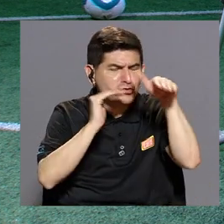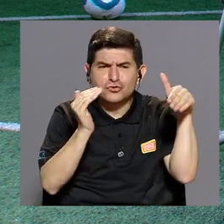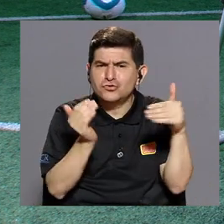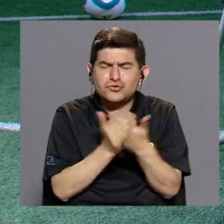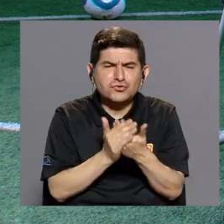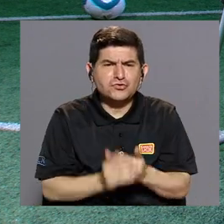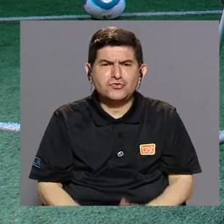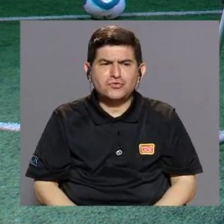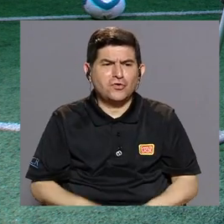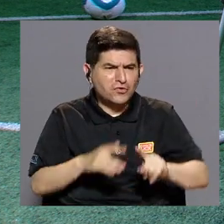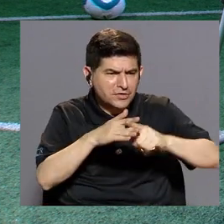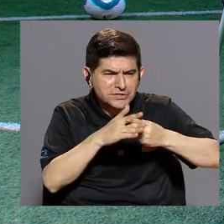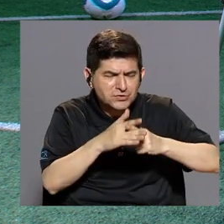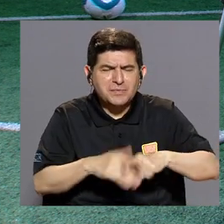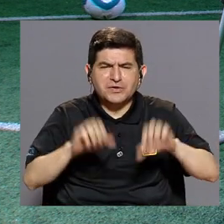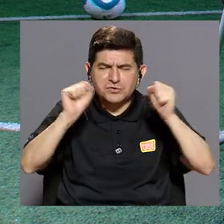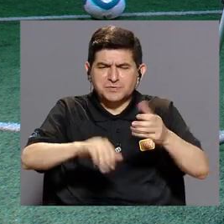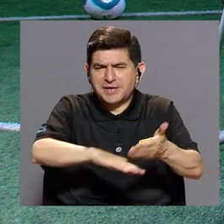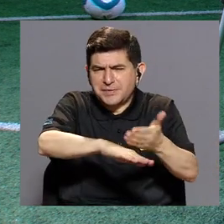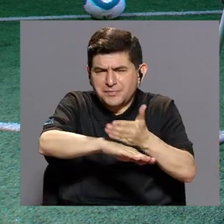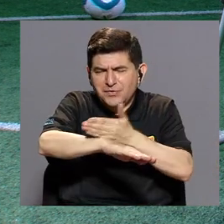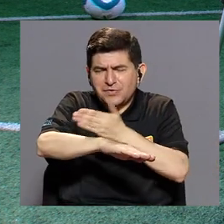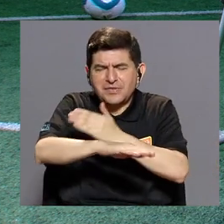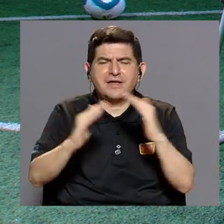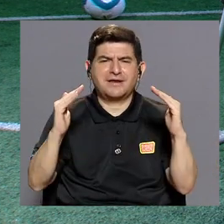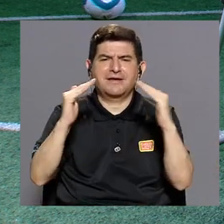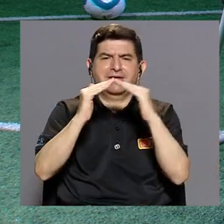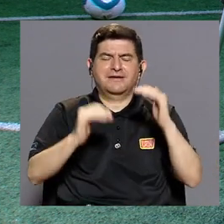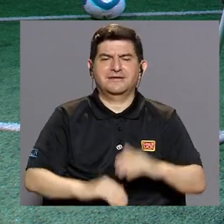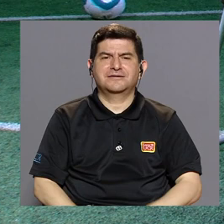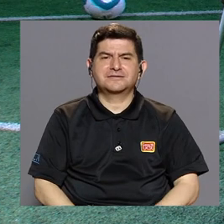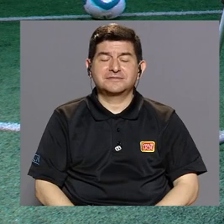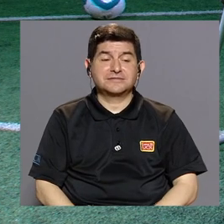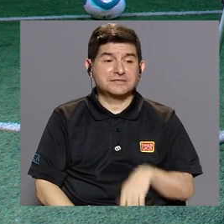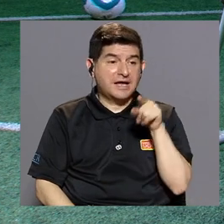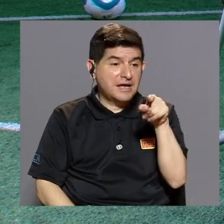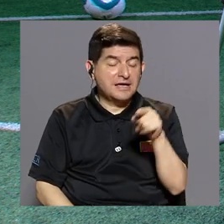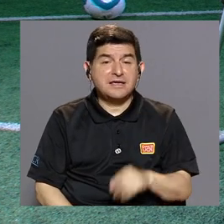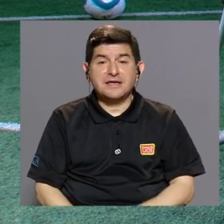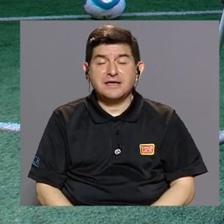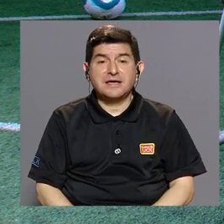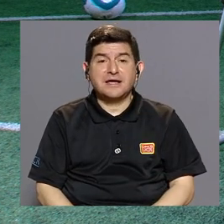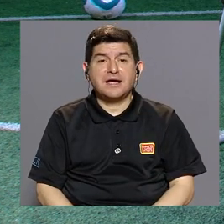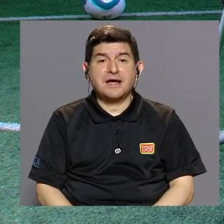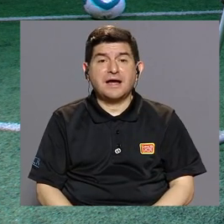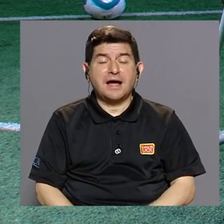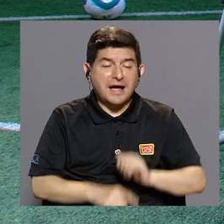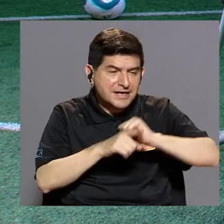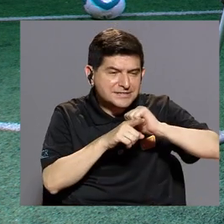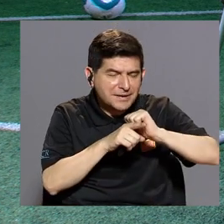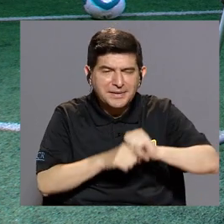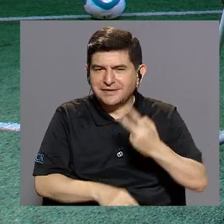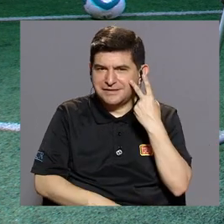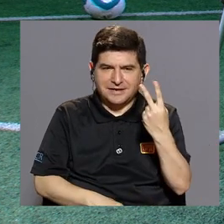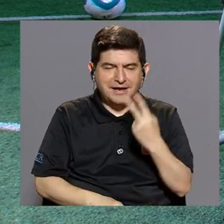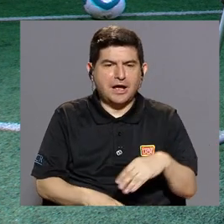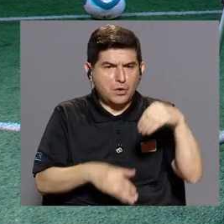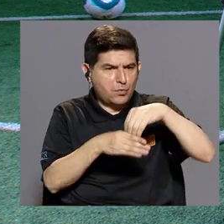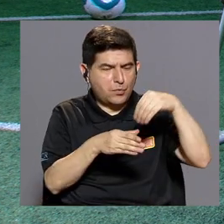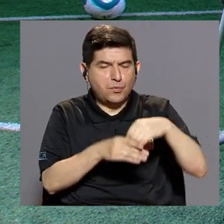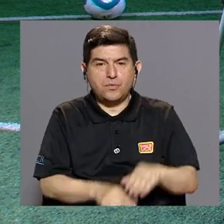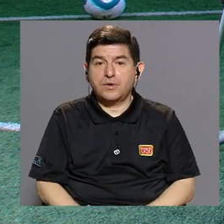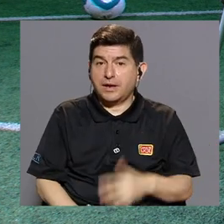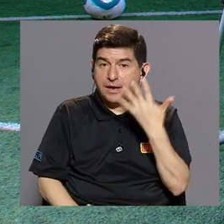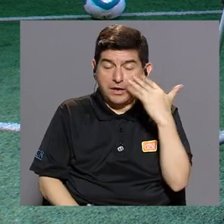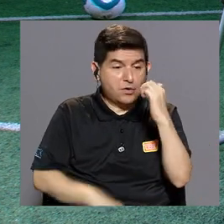los instrumentos de recuperación posibles en su casa y le ha aportado, le ha abonado a ese entrenamiento invisible tanto que no